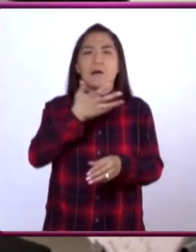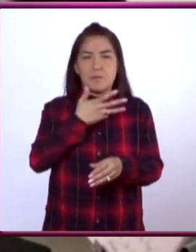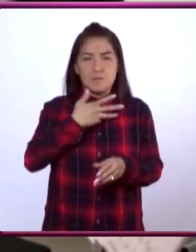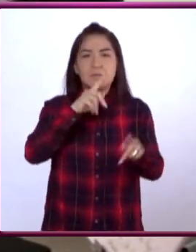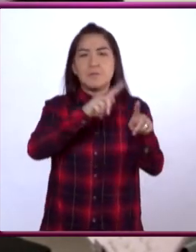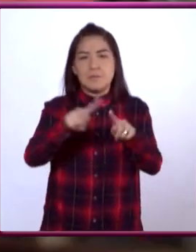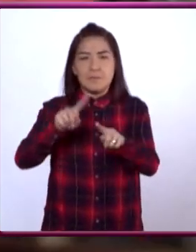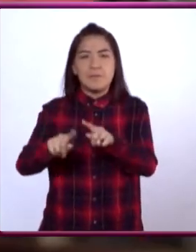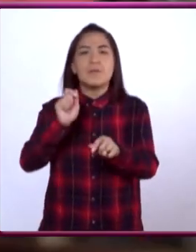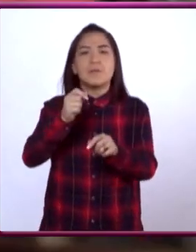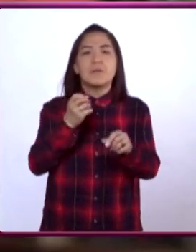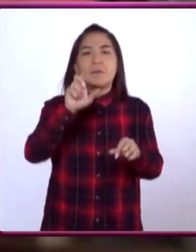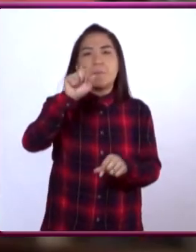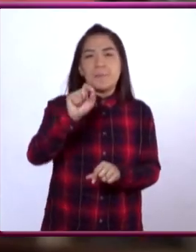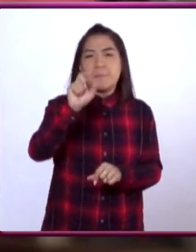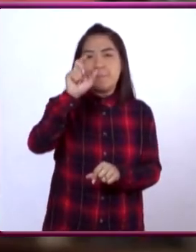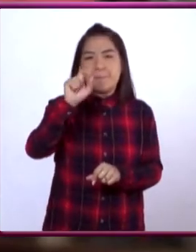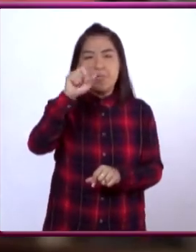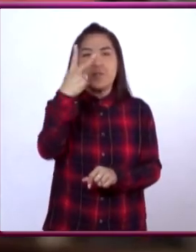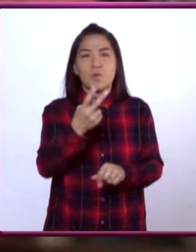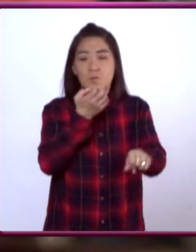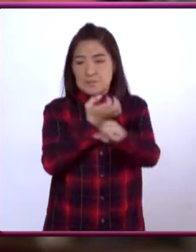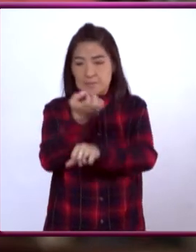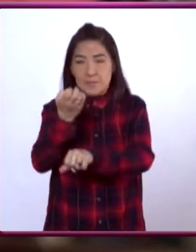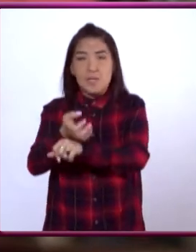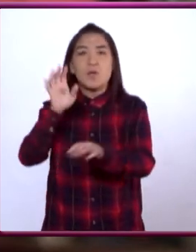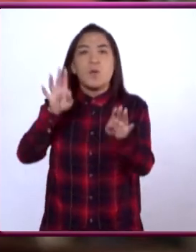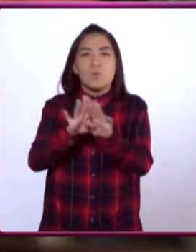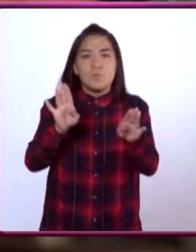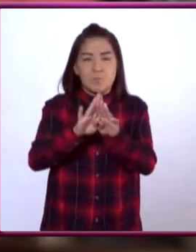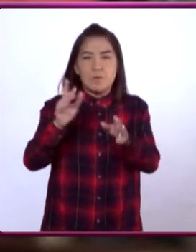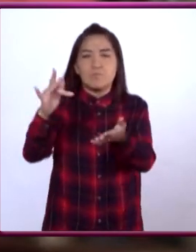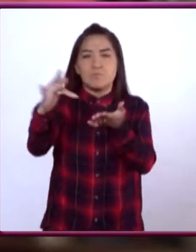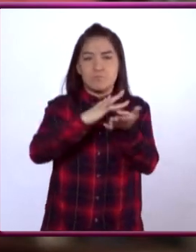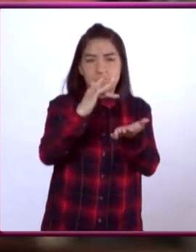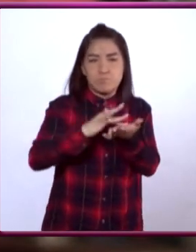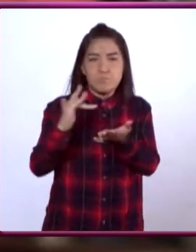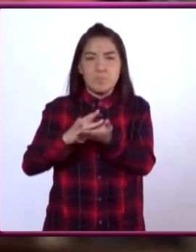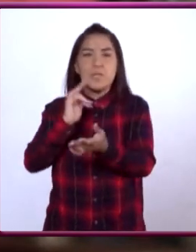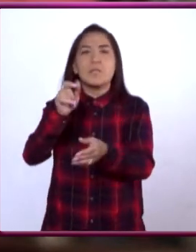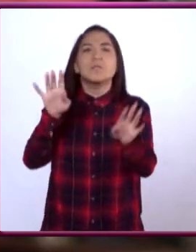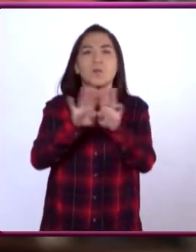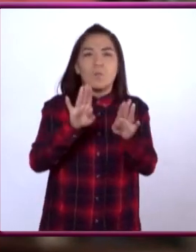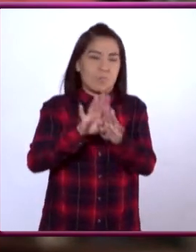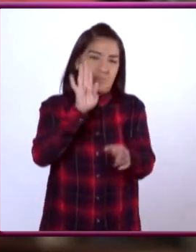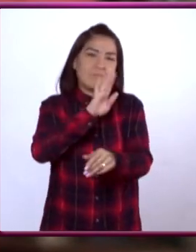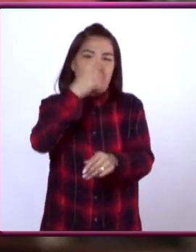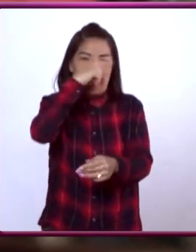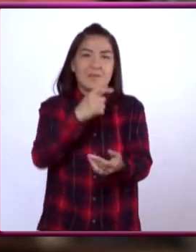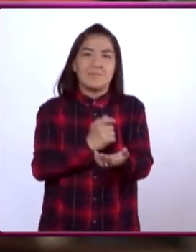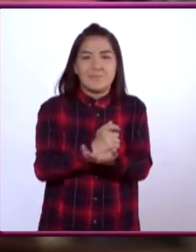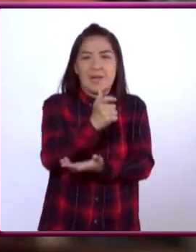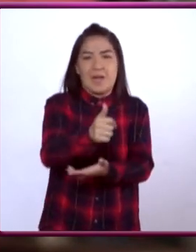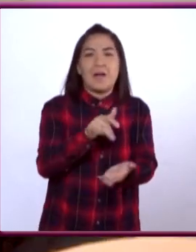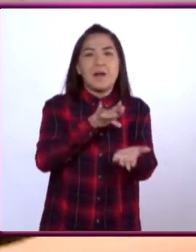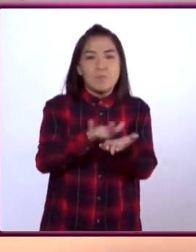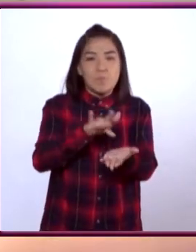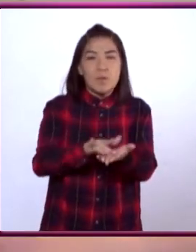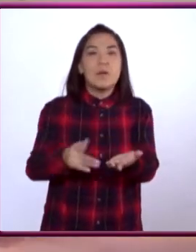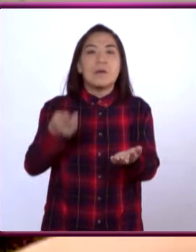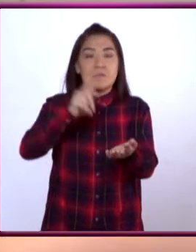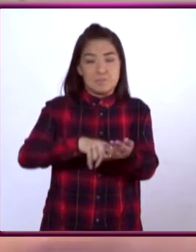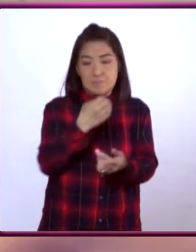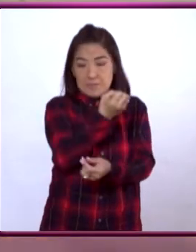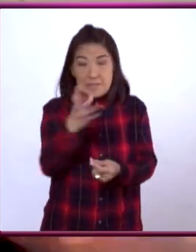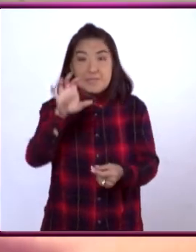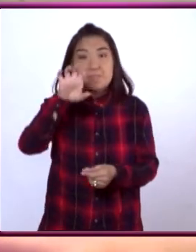de colaboraciones. Tenemos 22 estados miembros, pero no nada más esos estados que básicamente financian el CERN. También hay